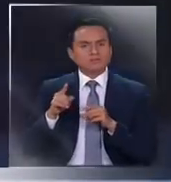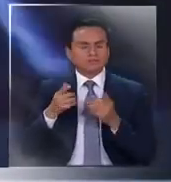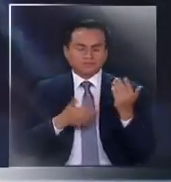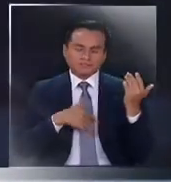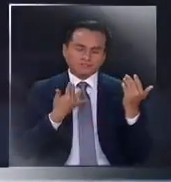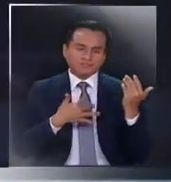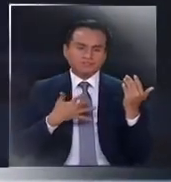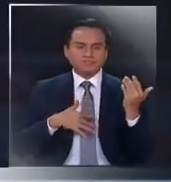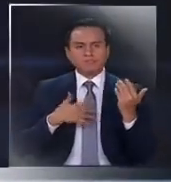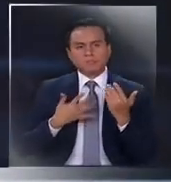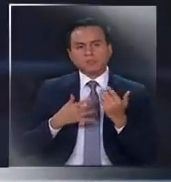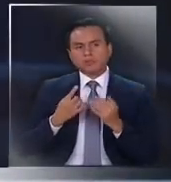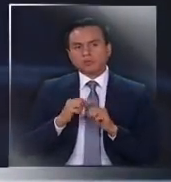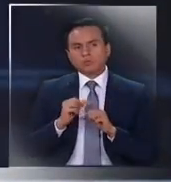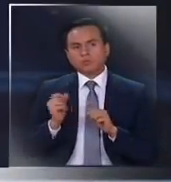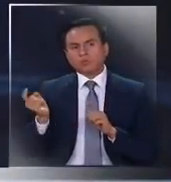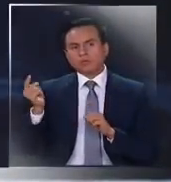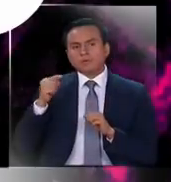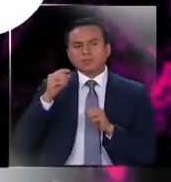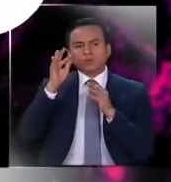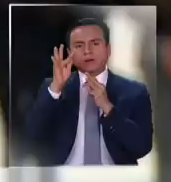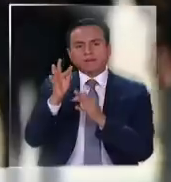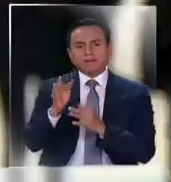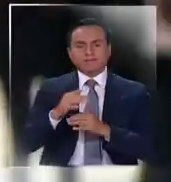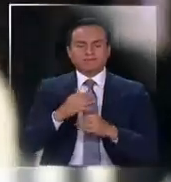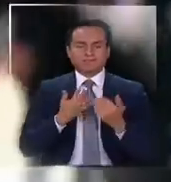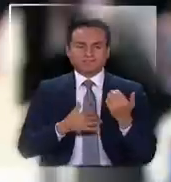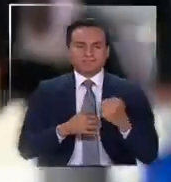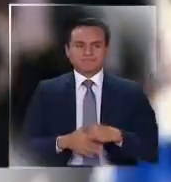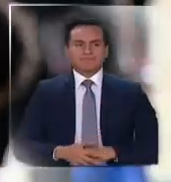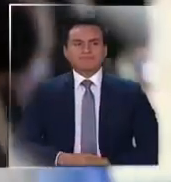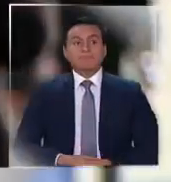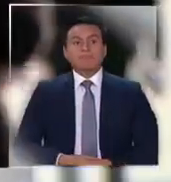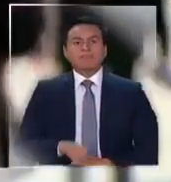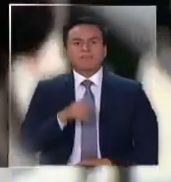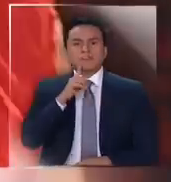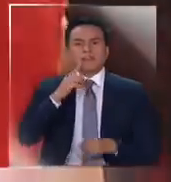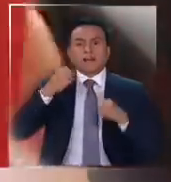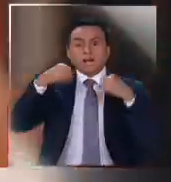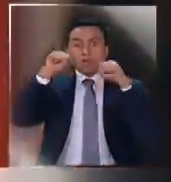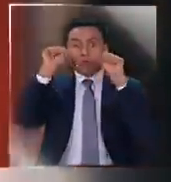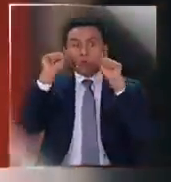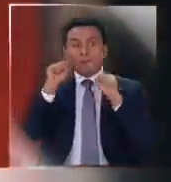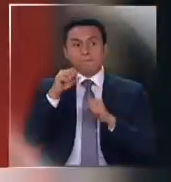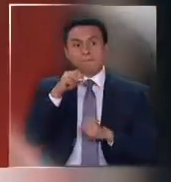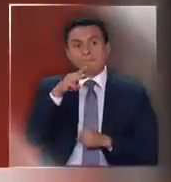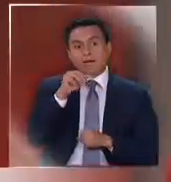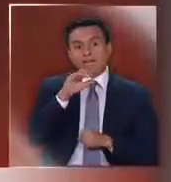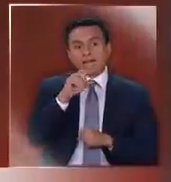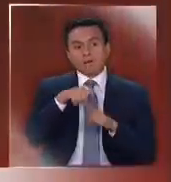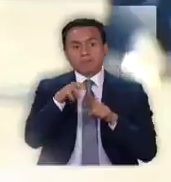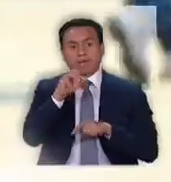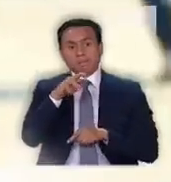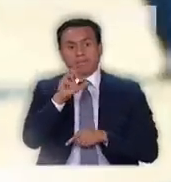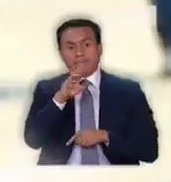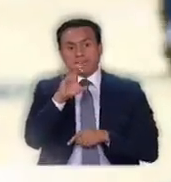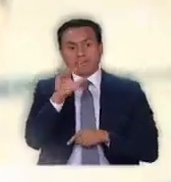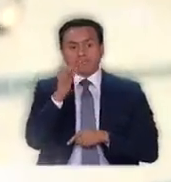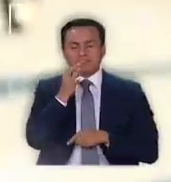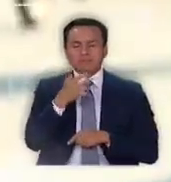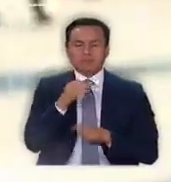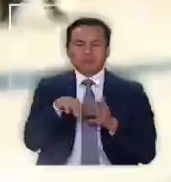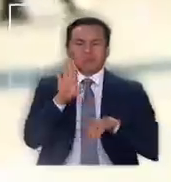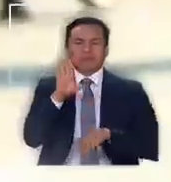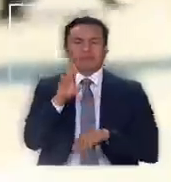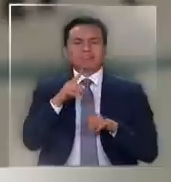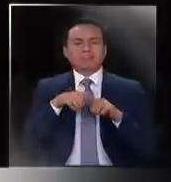¿Quién ganó? ¿La María Jimena Pereira? Pasa que me gustaba más la María